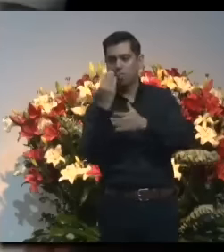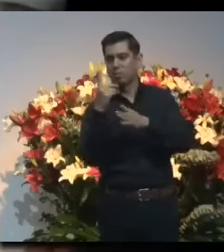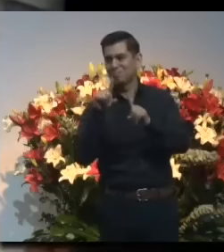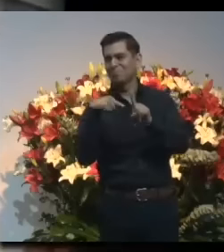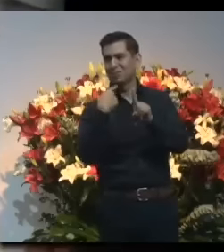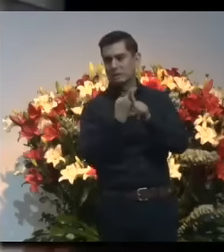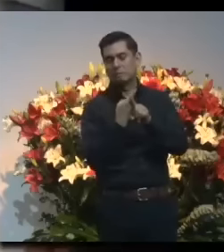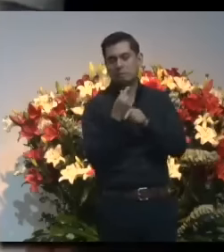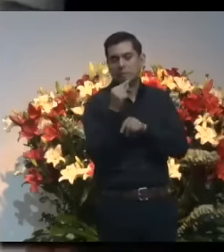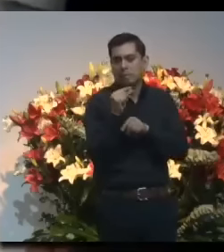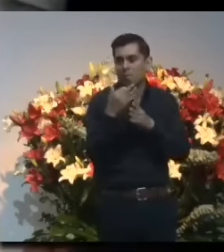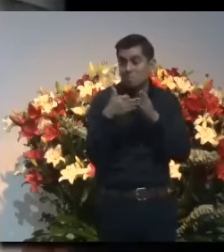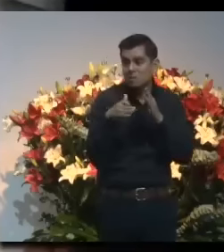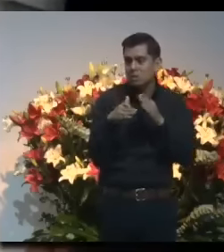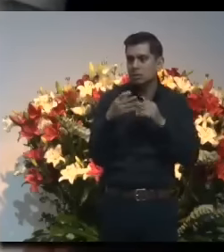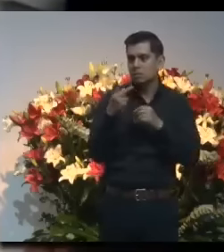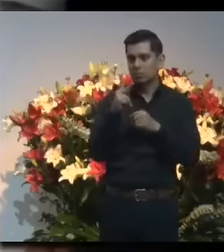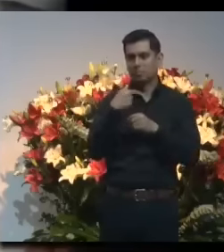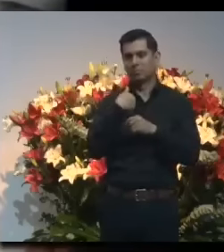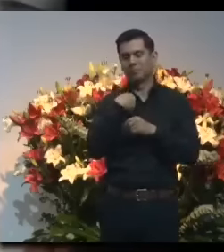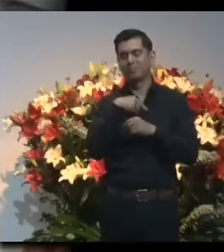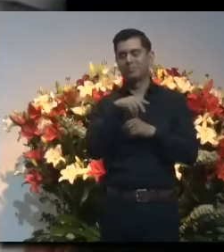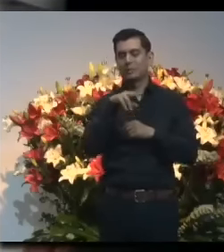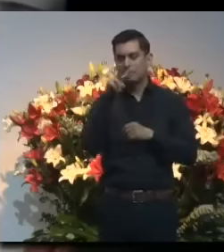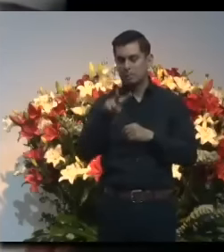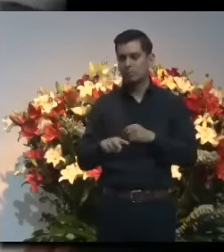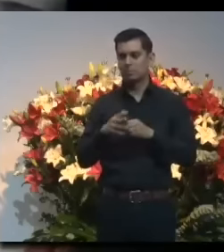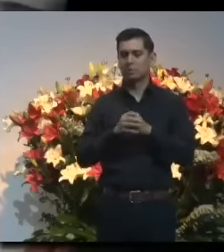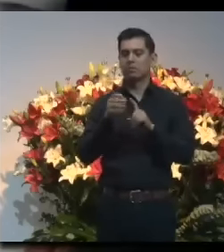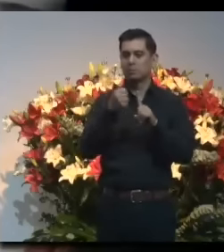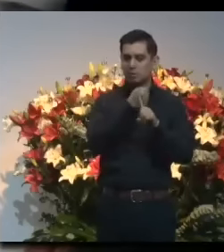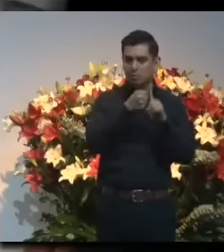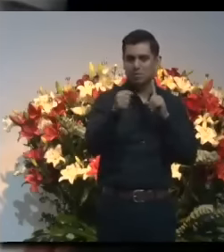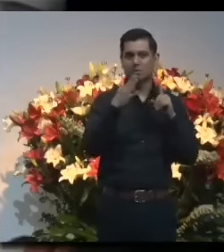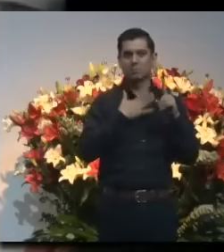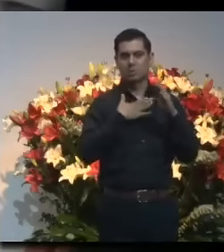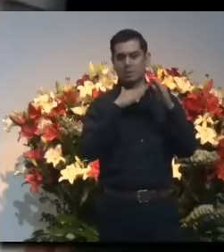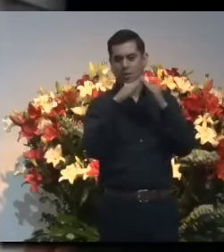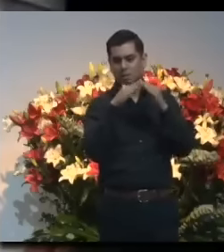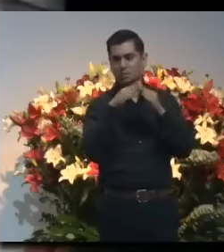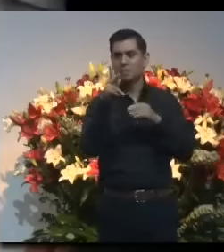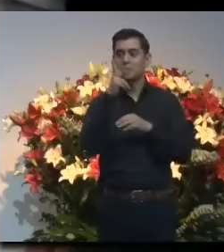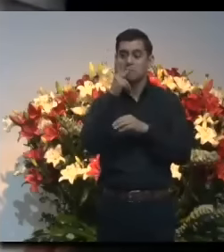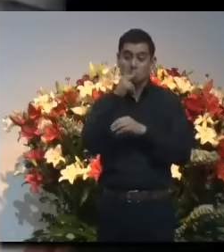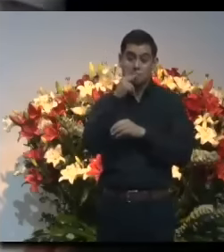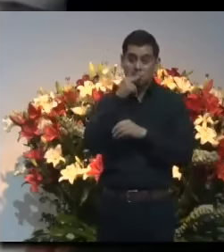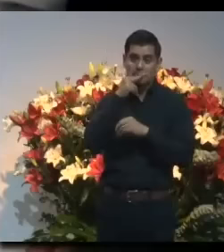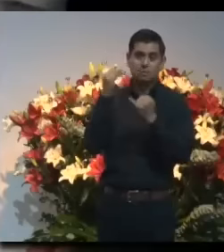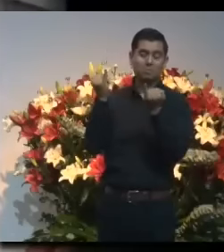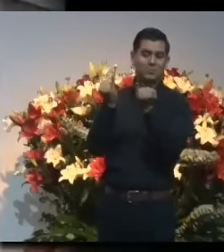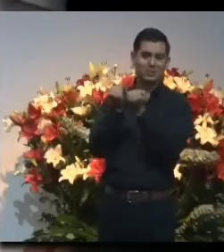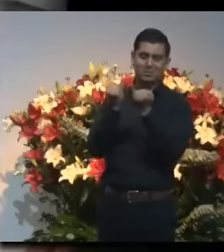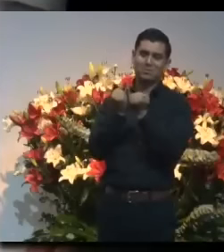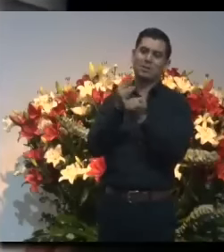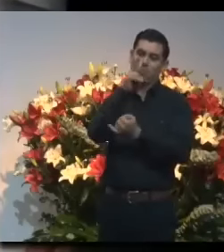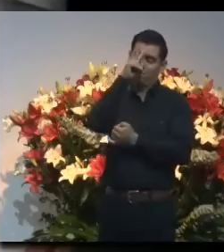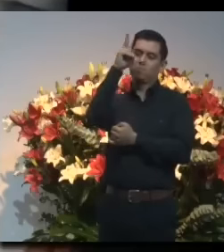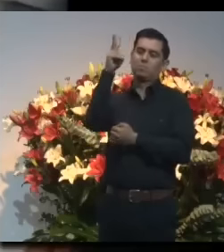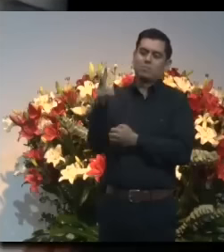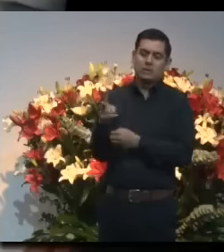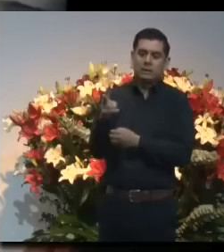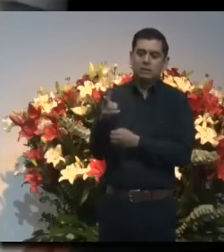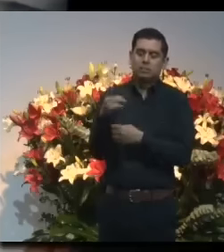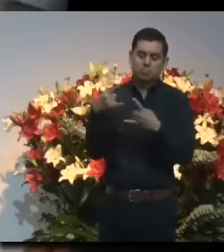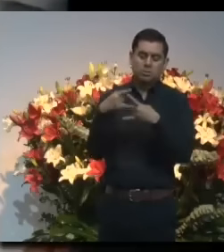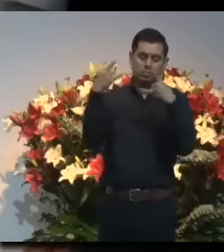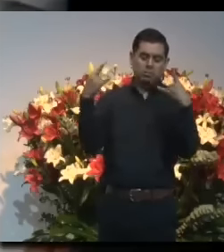trabajar. Yo viví violencia en mi pueblo, en mi casa, con mi familia, con mi padre. Esa es mi historia. Entonces, en ese